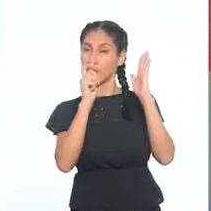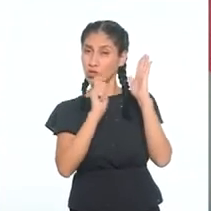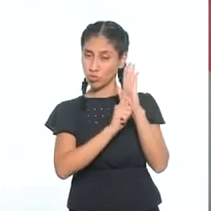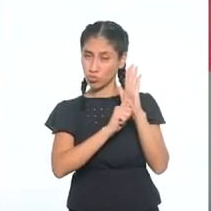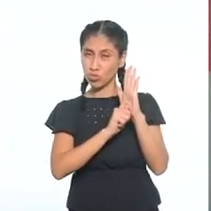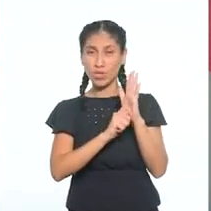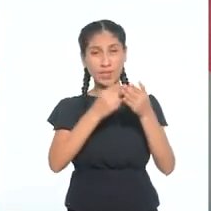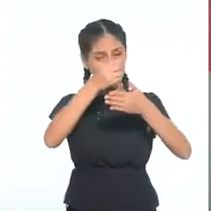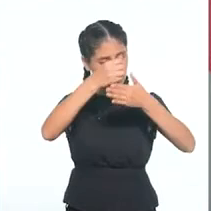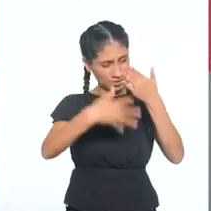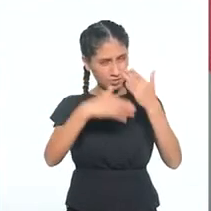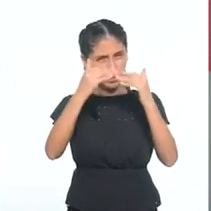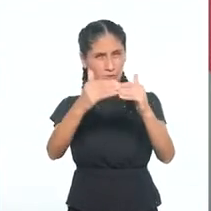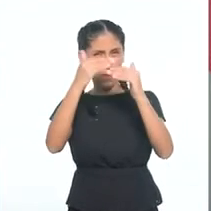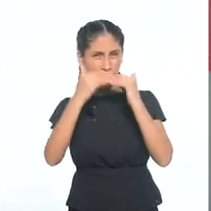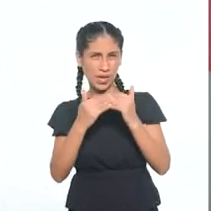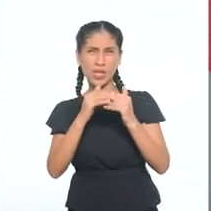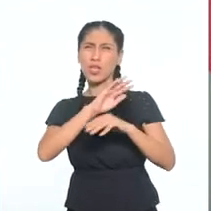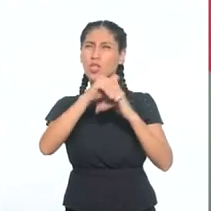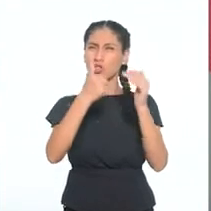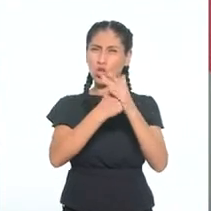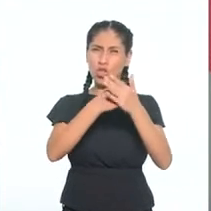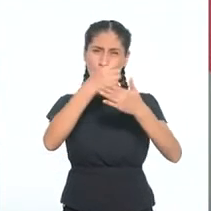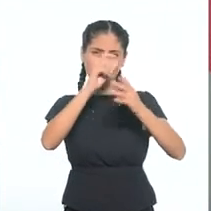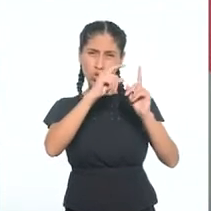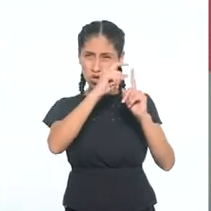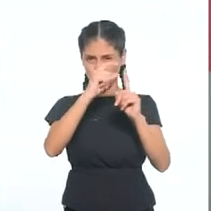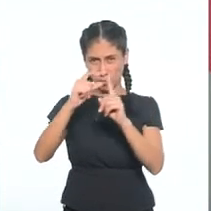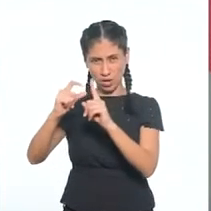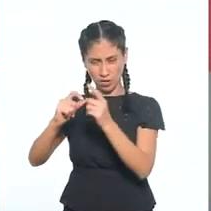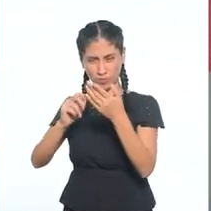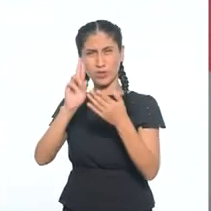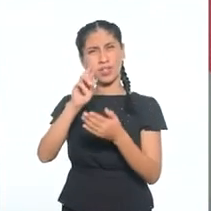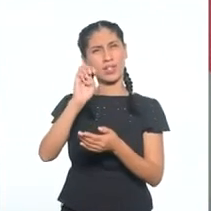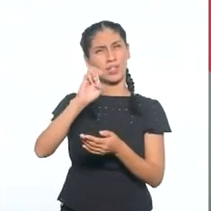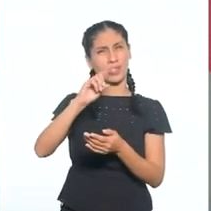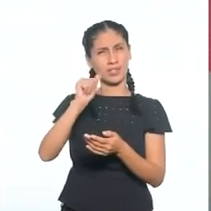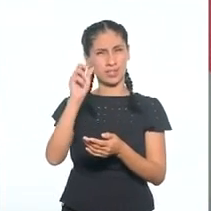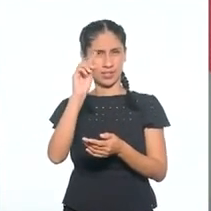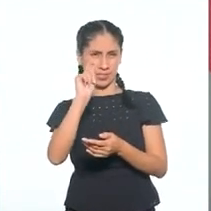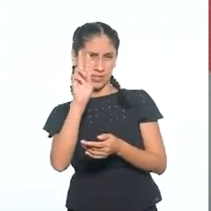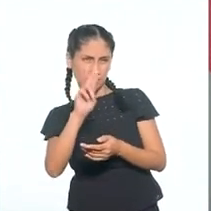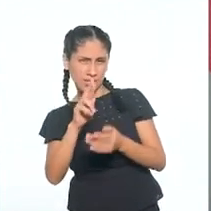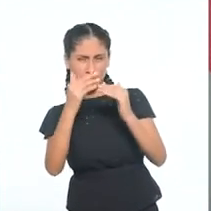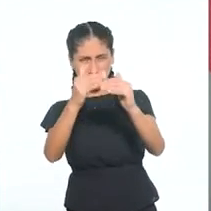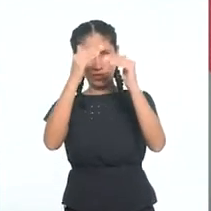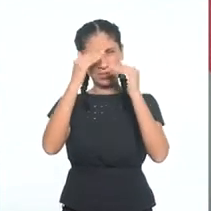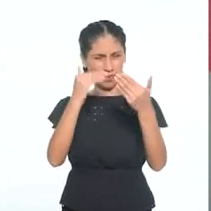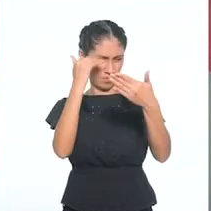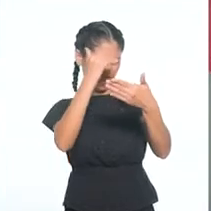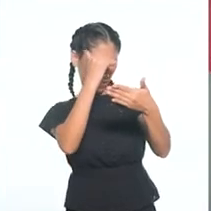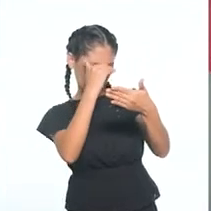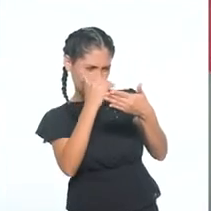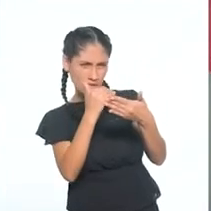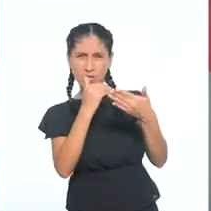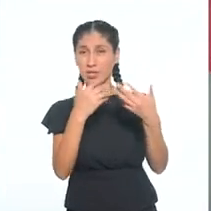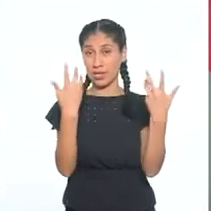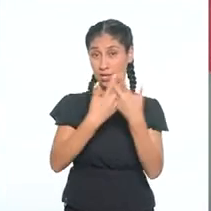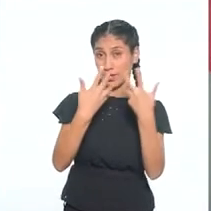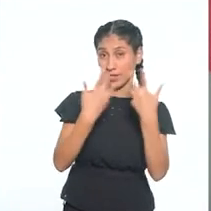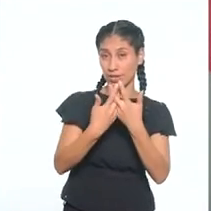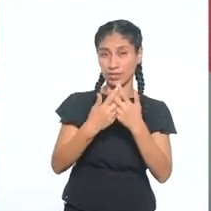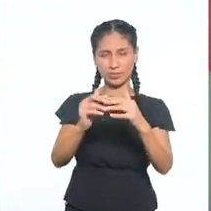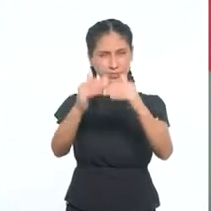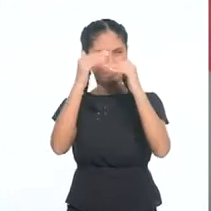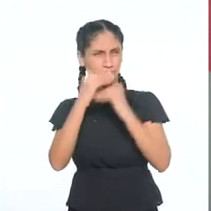de redactar los párrafos se agrupar los elementos textuales adecuados y que guarden una relación